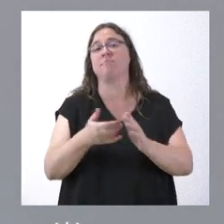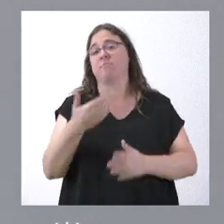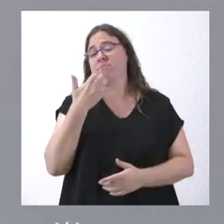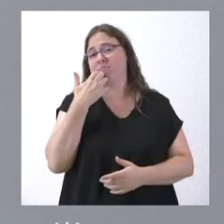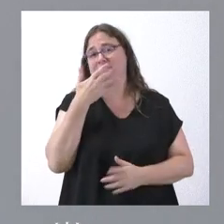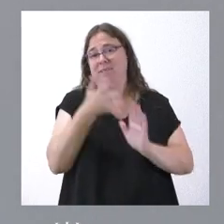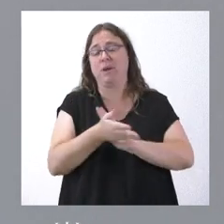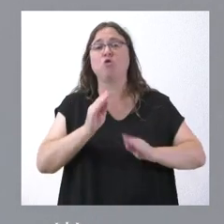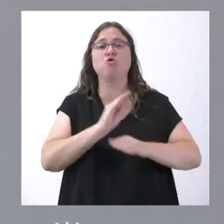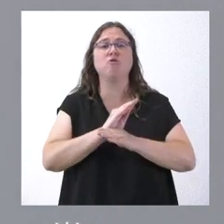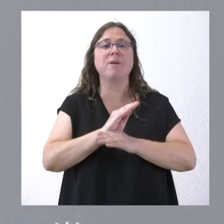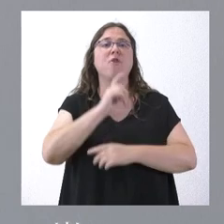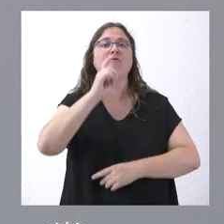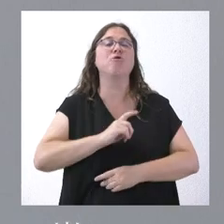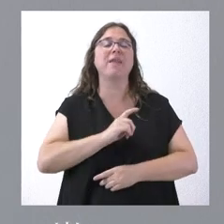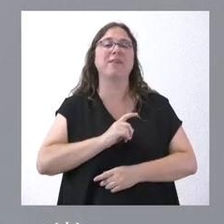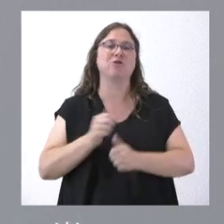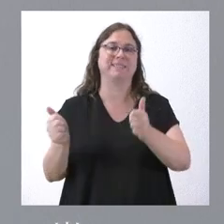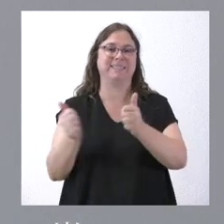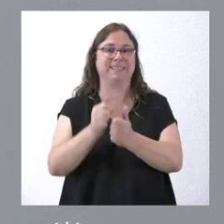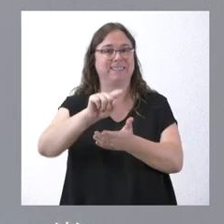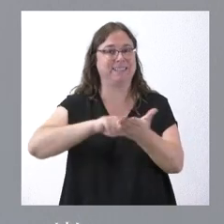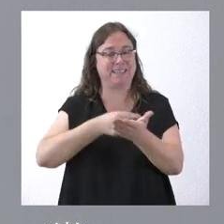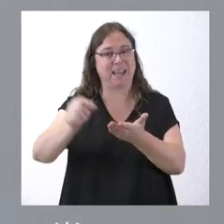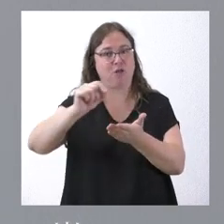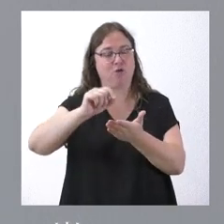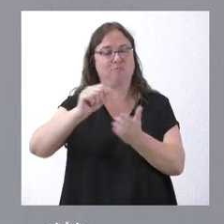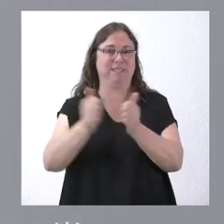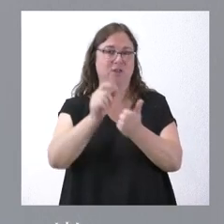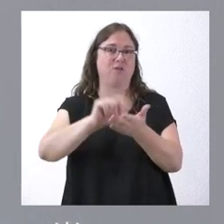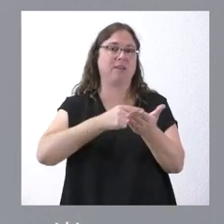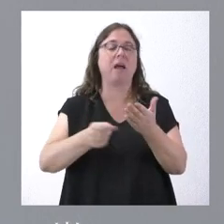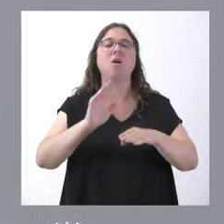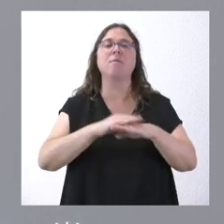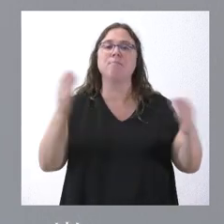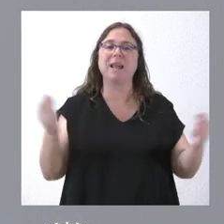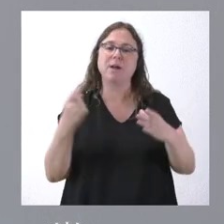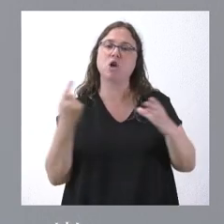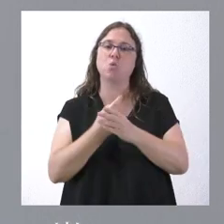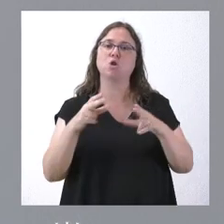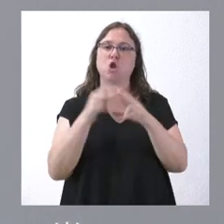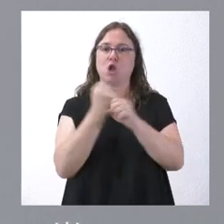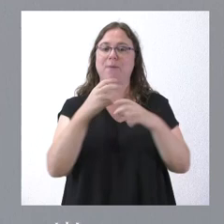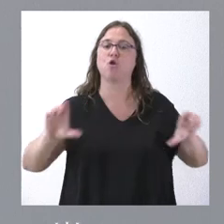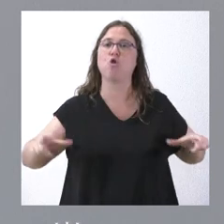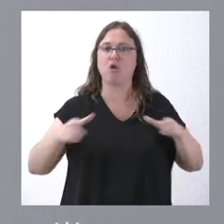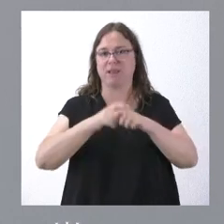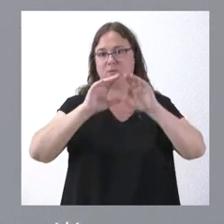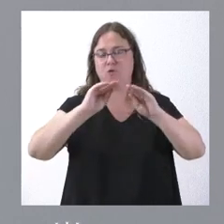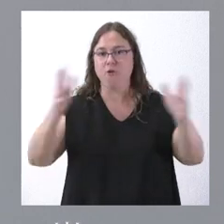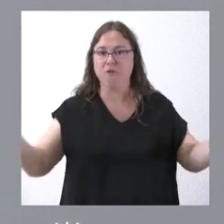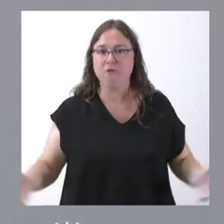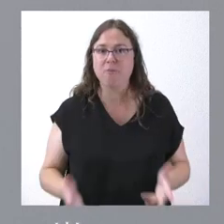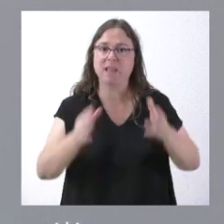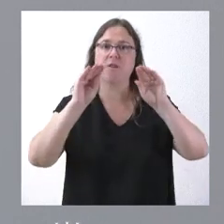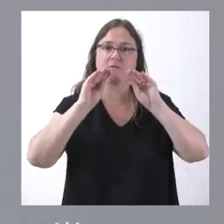que se concede a la Fundación del Secretariado Gitano para financiar actividades realizadas para mejorar la inclusión sociolaboral de estos colectivos, fomentando su